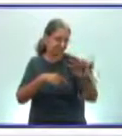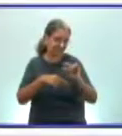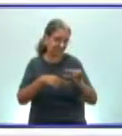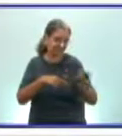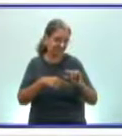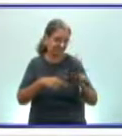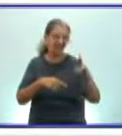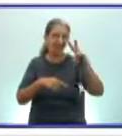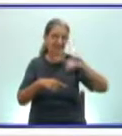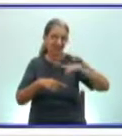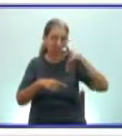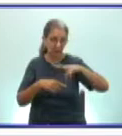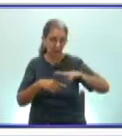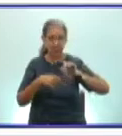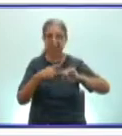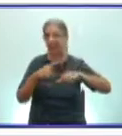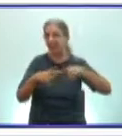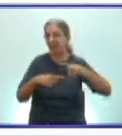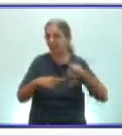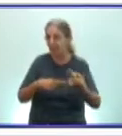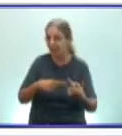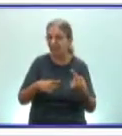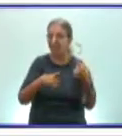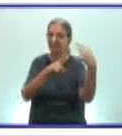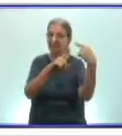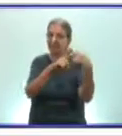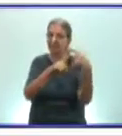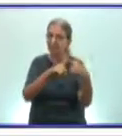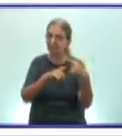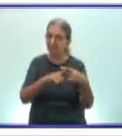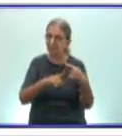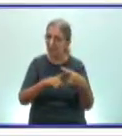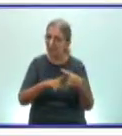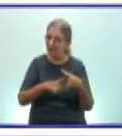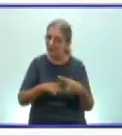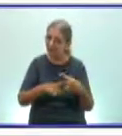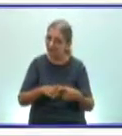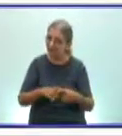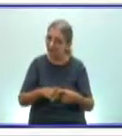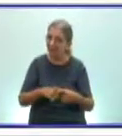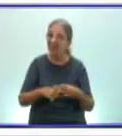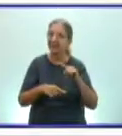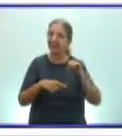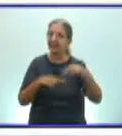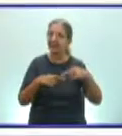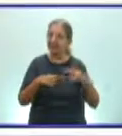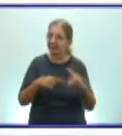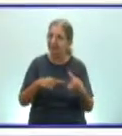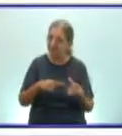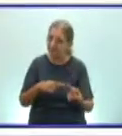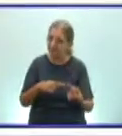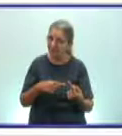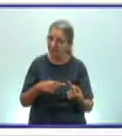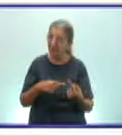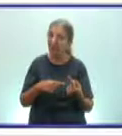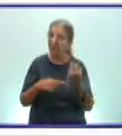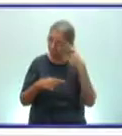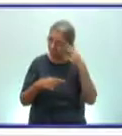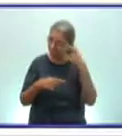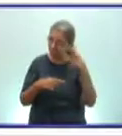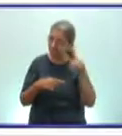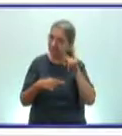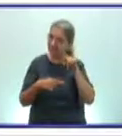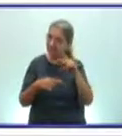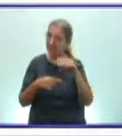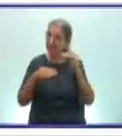entonces luego vamos a adicionar esos productos. Vayan ustedes verificando que